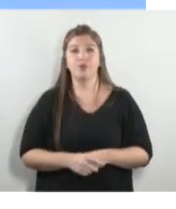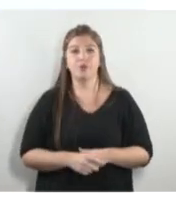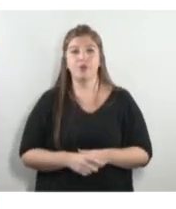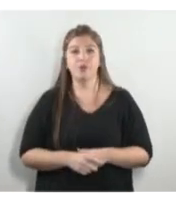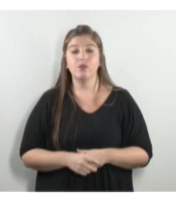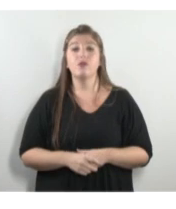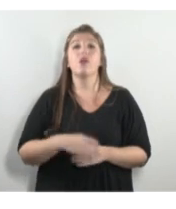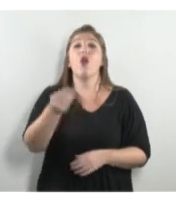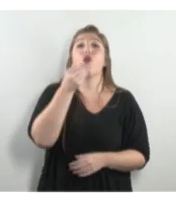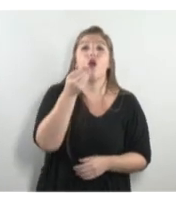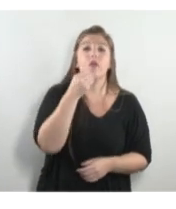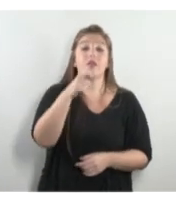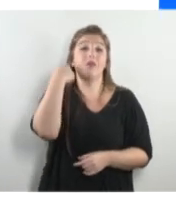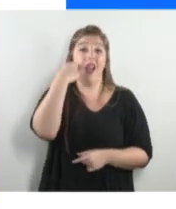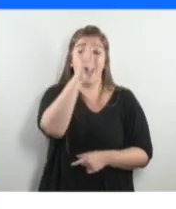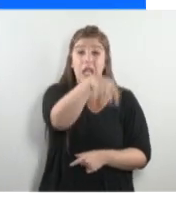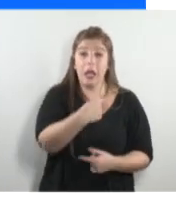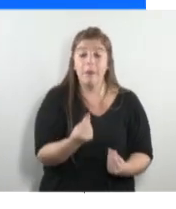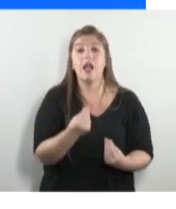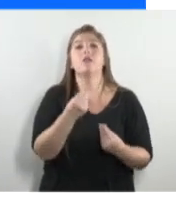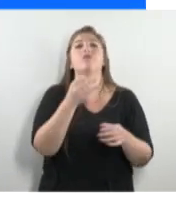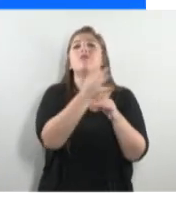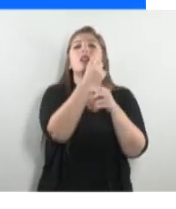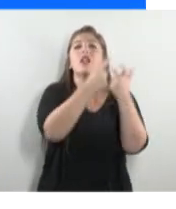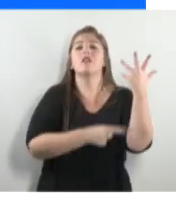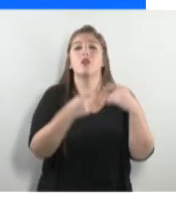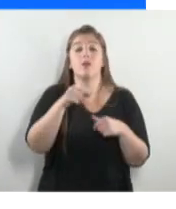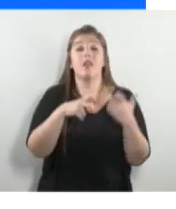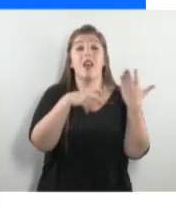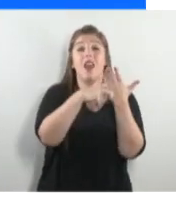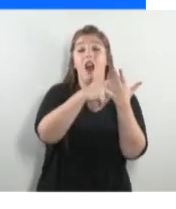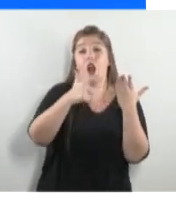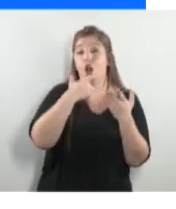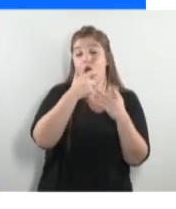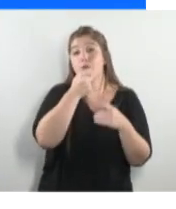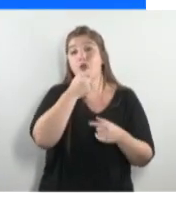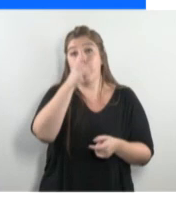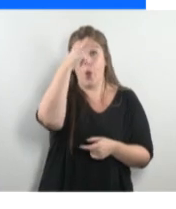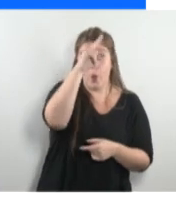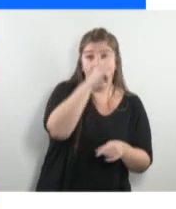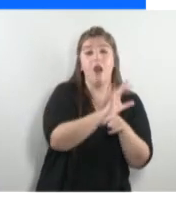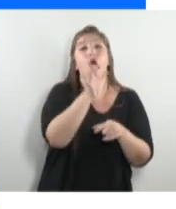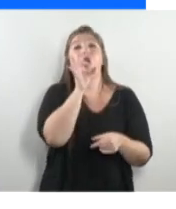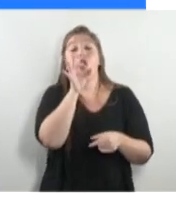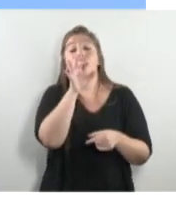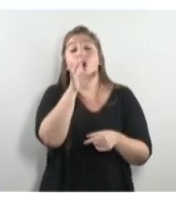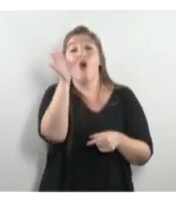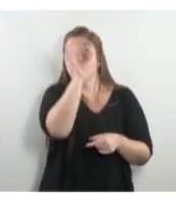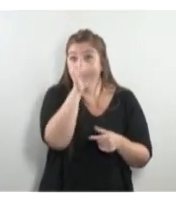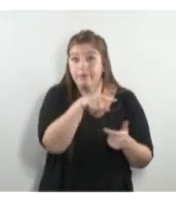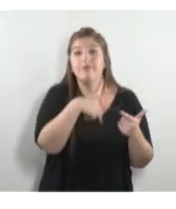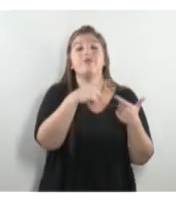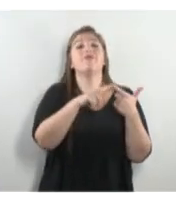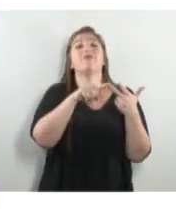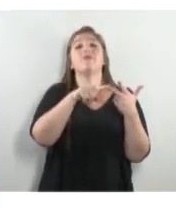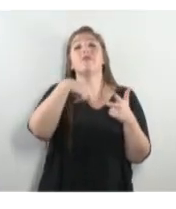Los alimentos de origen animal se clasifican en carnes rojas como la vacuna o la ovina, carnes blancas como el pollo y